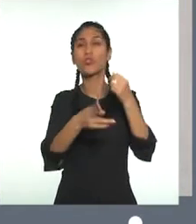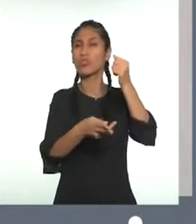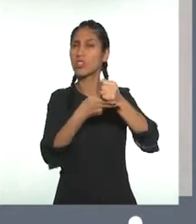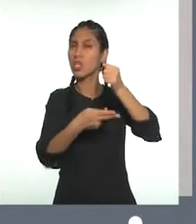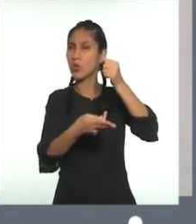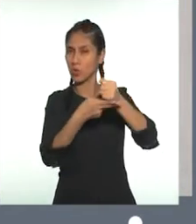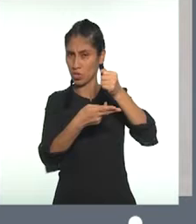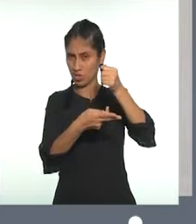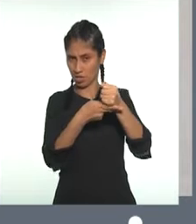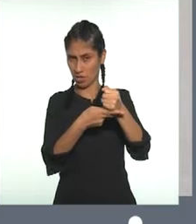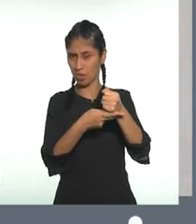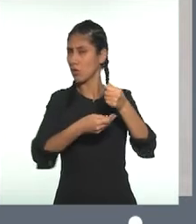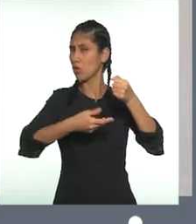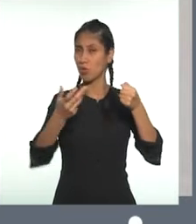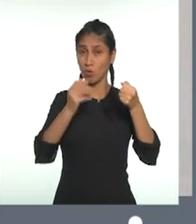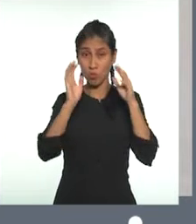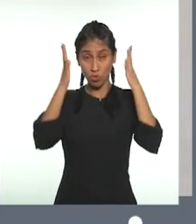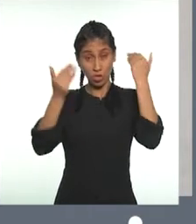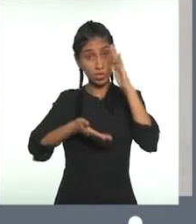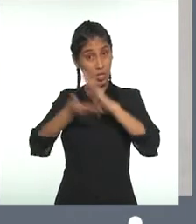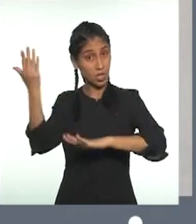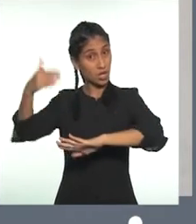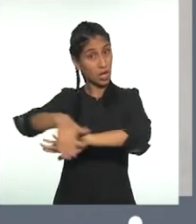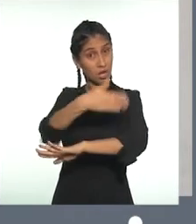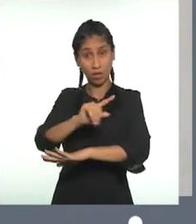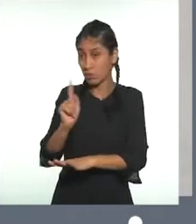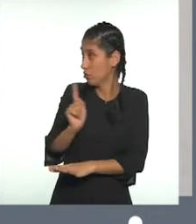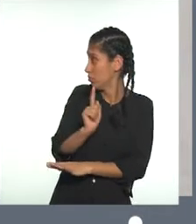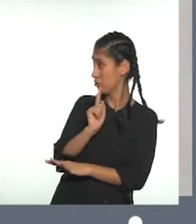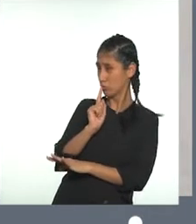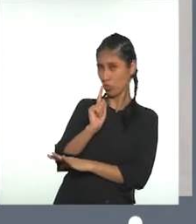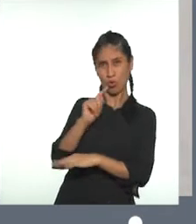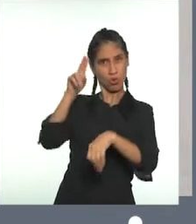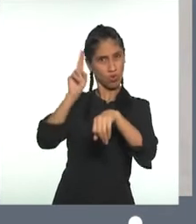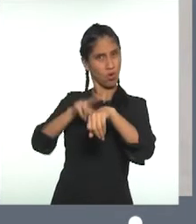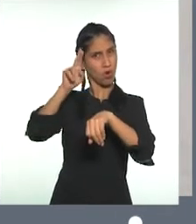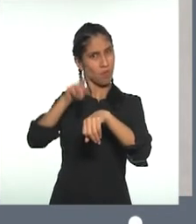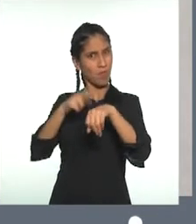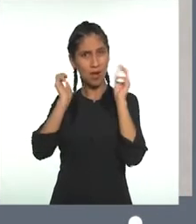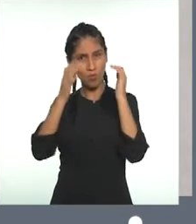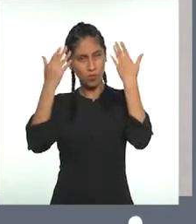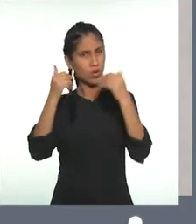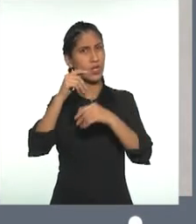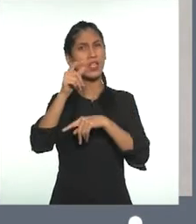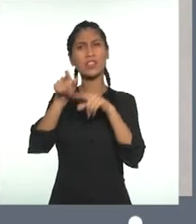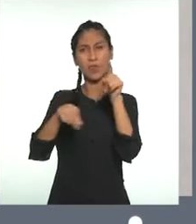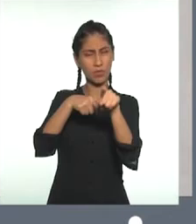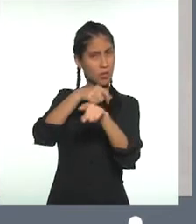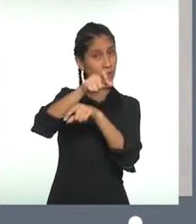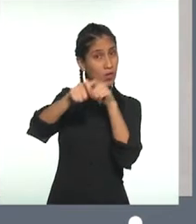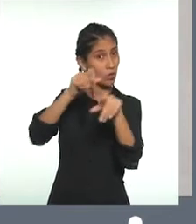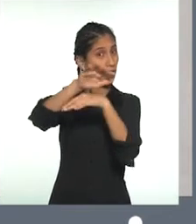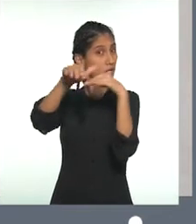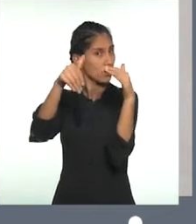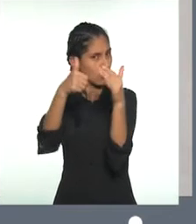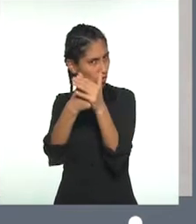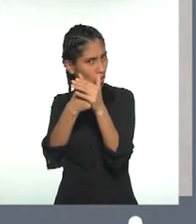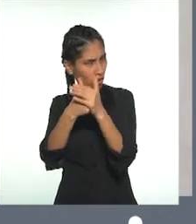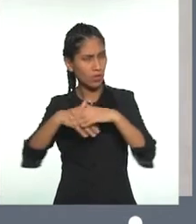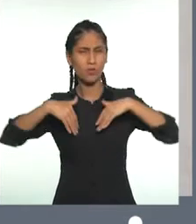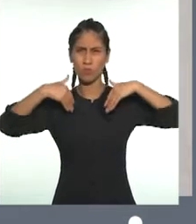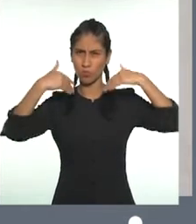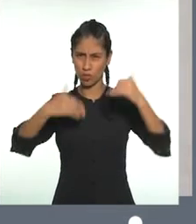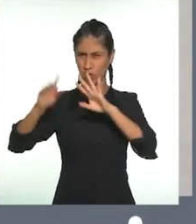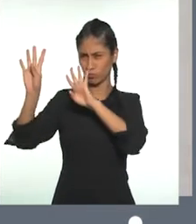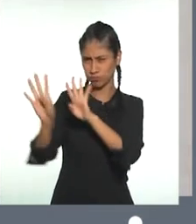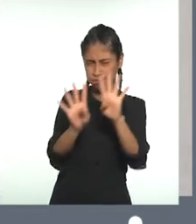No solamente para que las mujeres salgan a las calles sin miedo, sino también para que todas las personas dentro de la sociedad